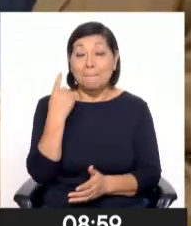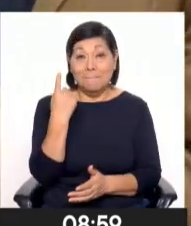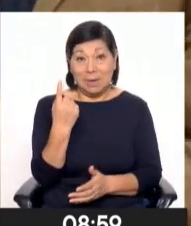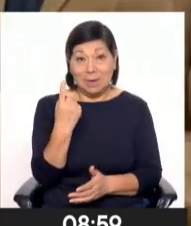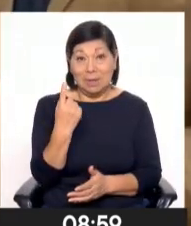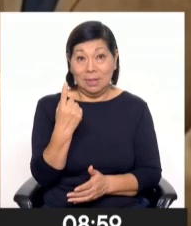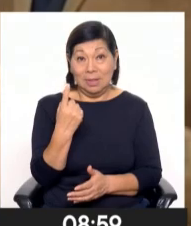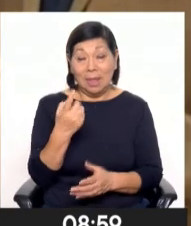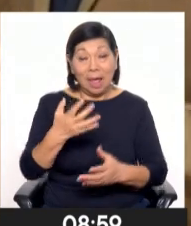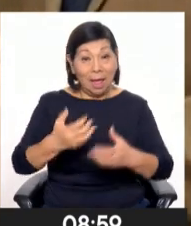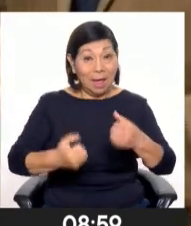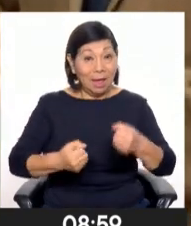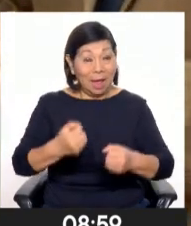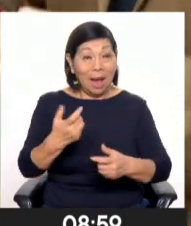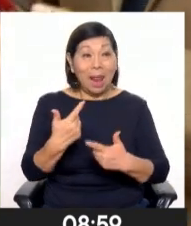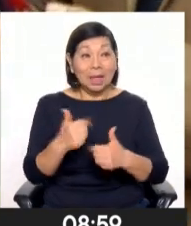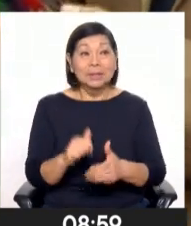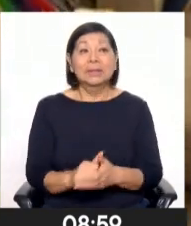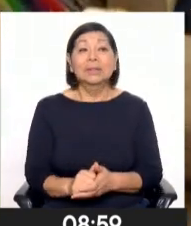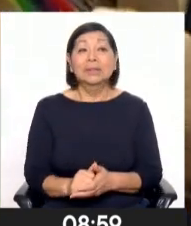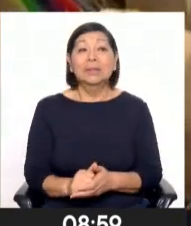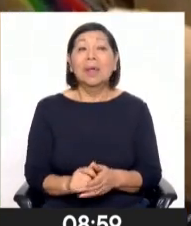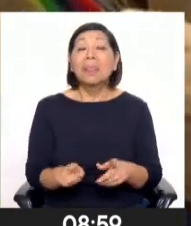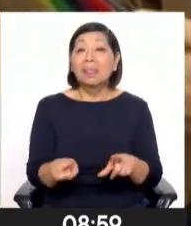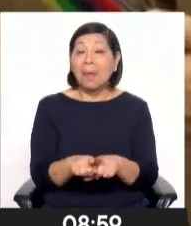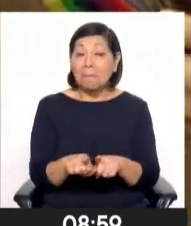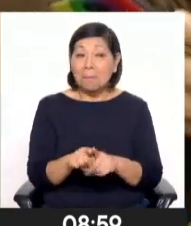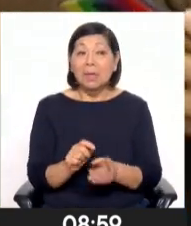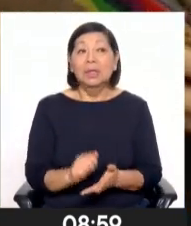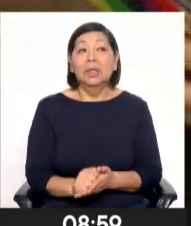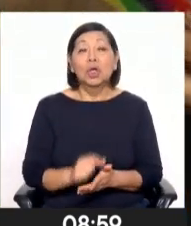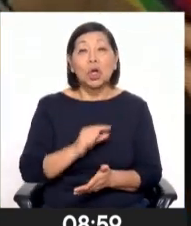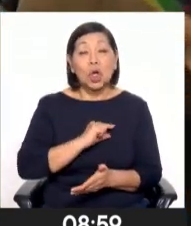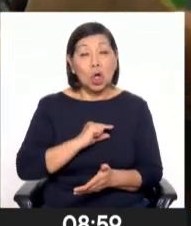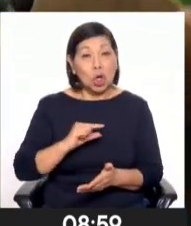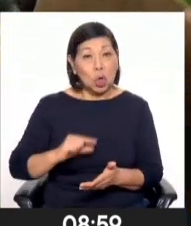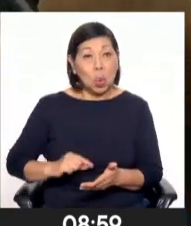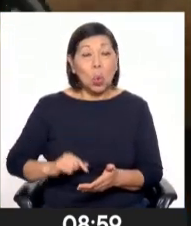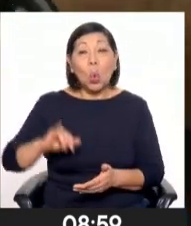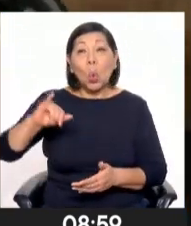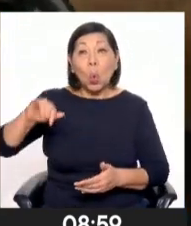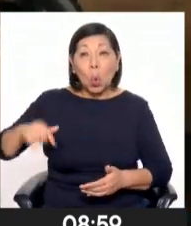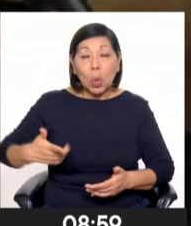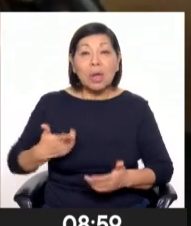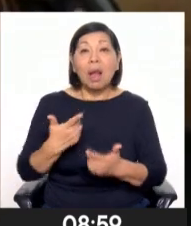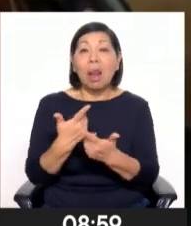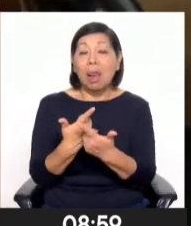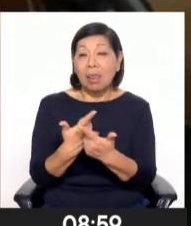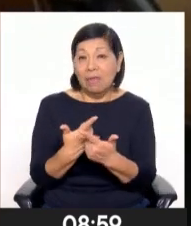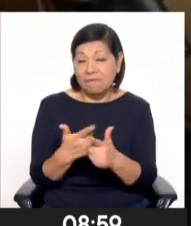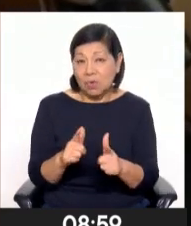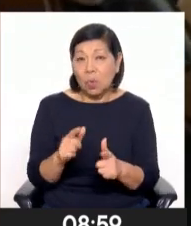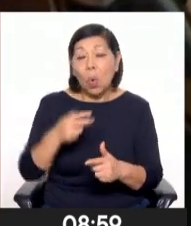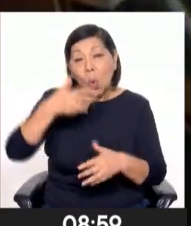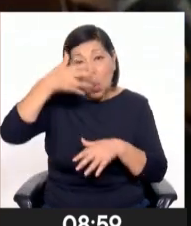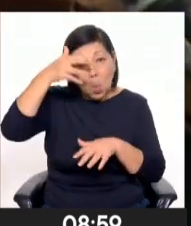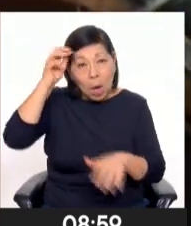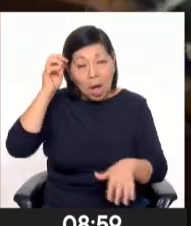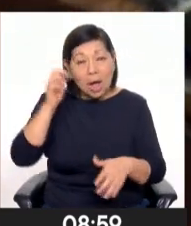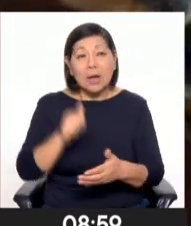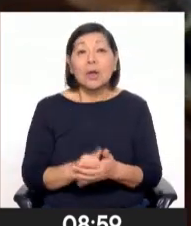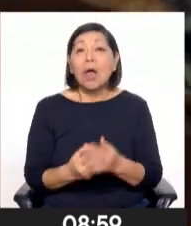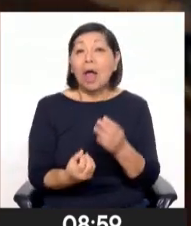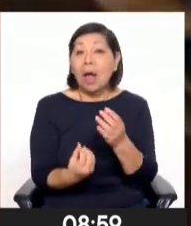cuenca lechera de nuestro país Ah se ha sumado también los gobiernos regionales de junín la libertad huánuco